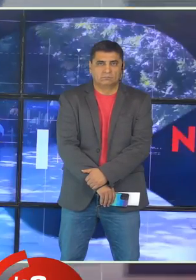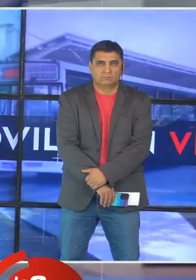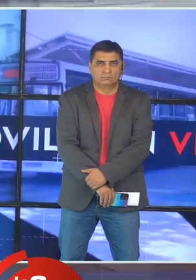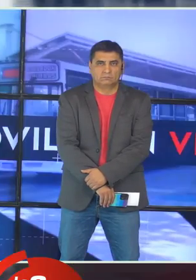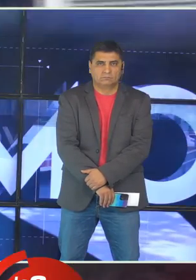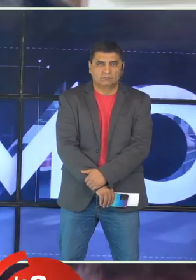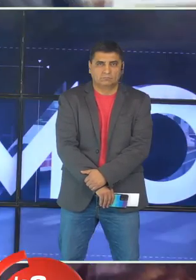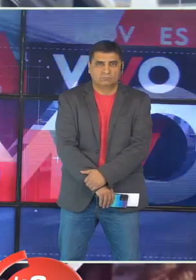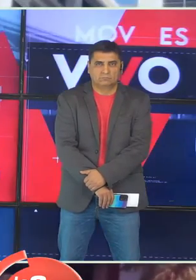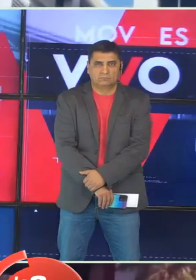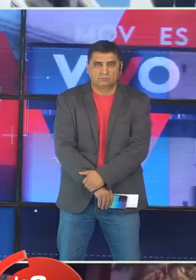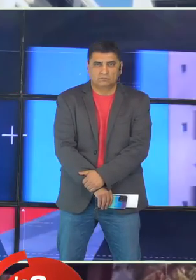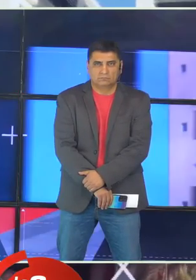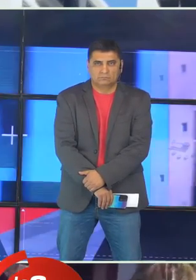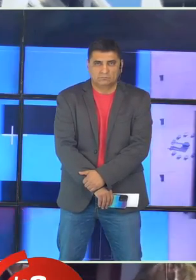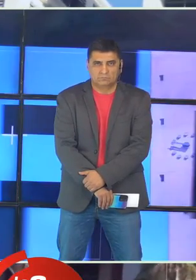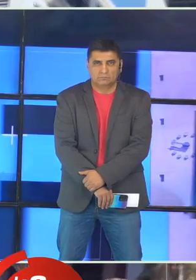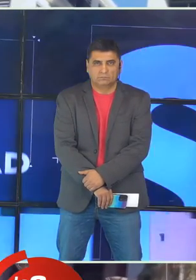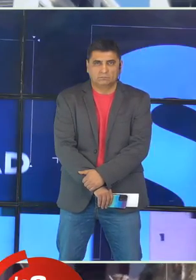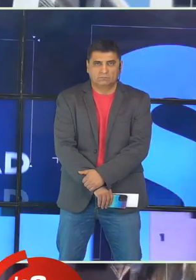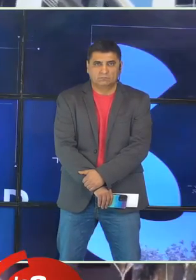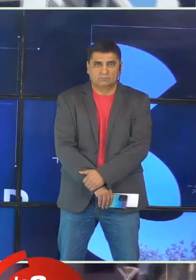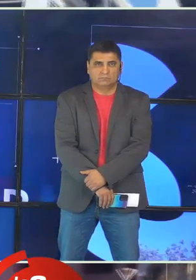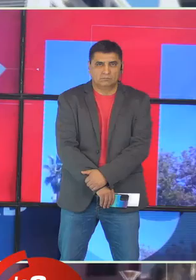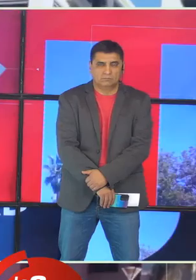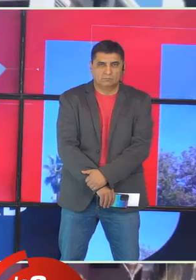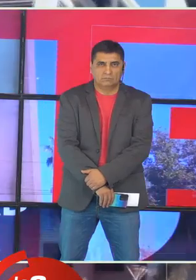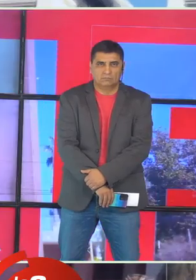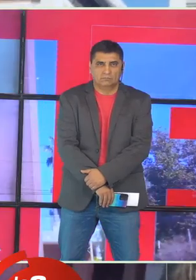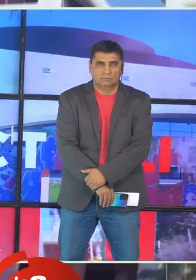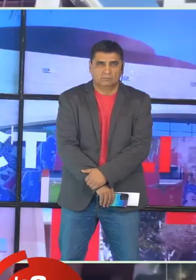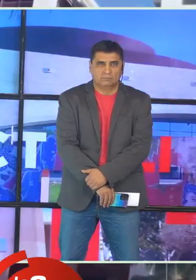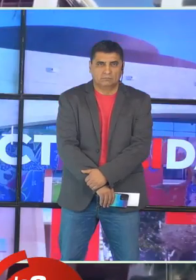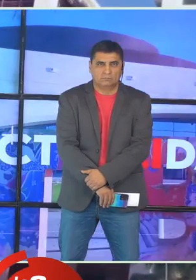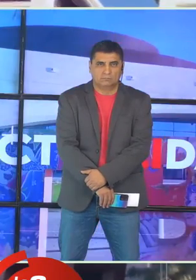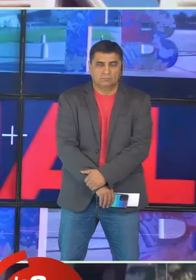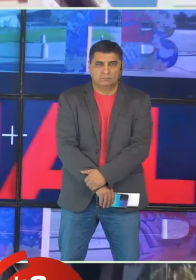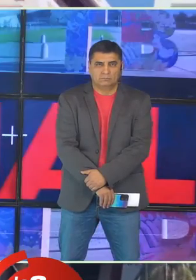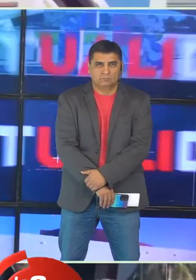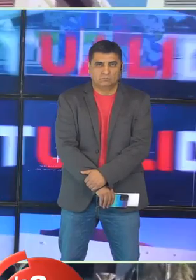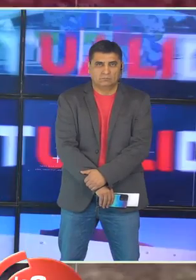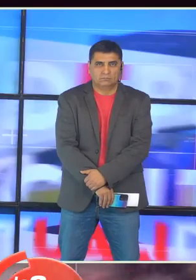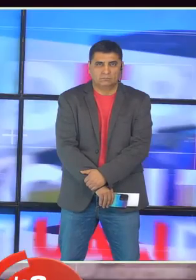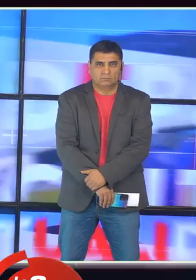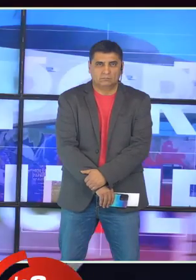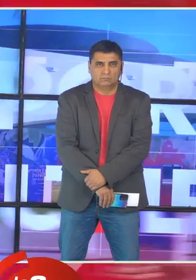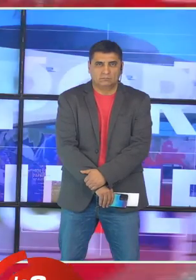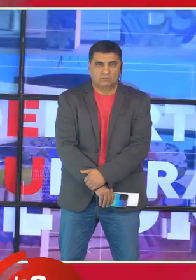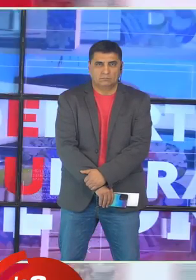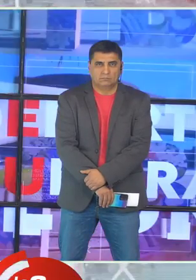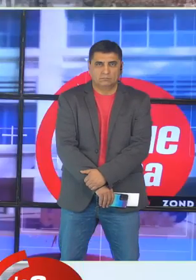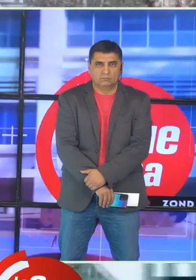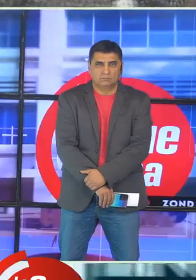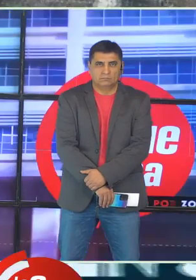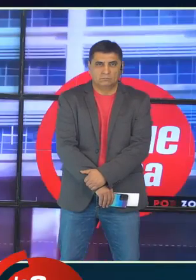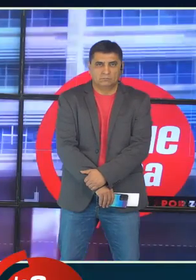esto es justamente poder determinar cambios en la temperatura de la mama en los lugares donde